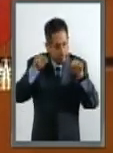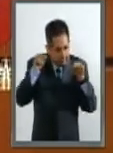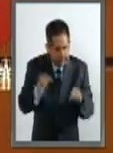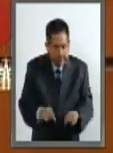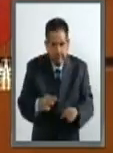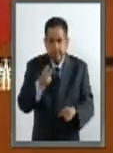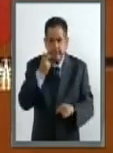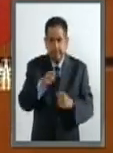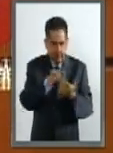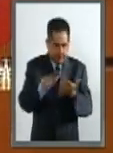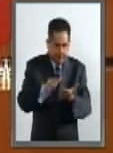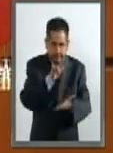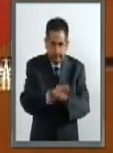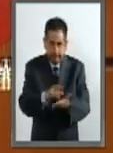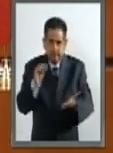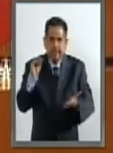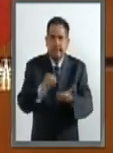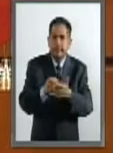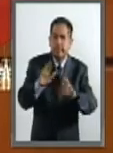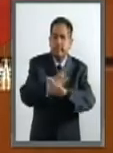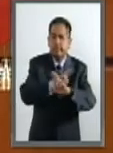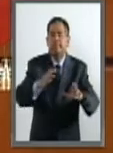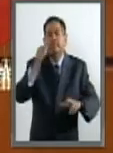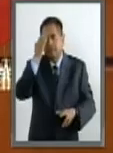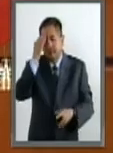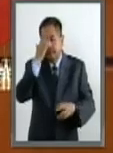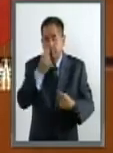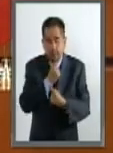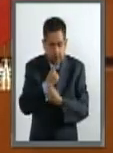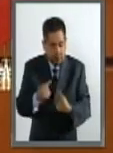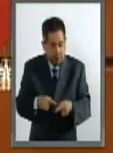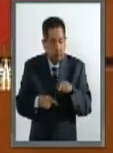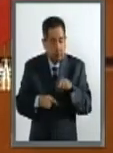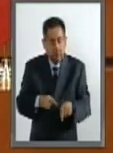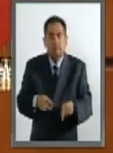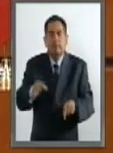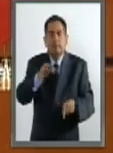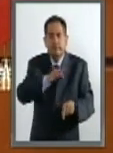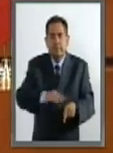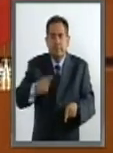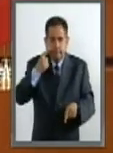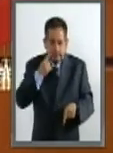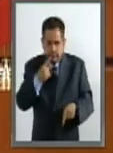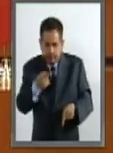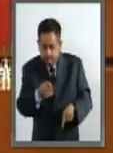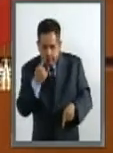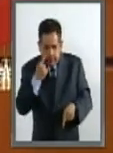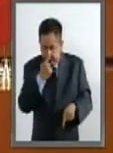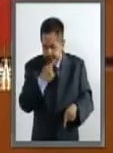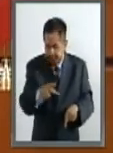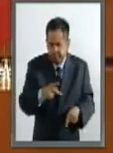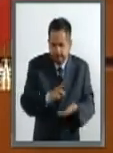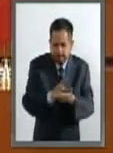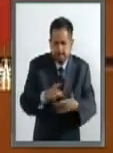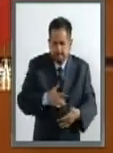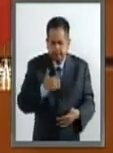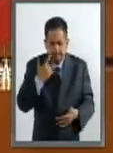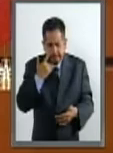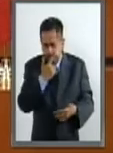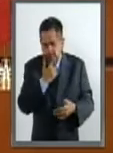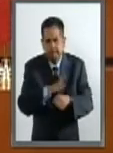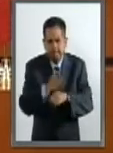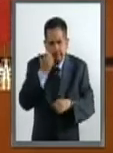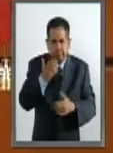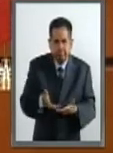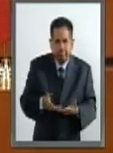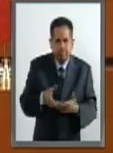la legislación que reconoce a los niños la posibilidad de ver por sus propios derechos, de que son niños sujetos de